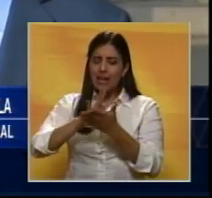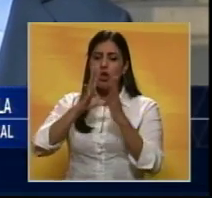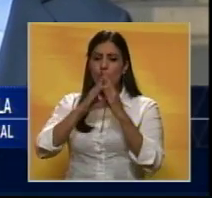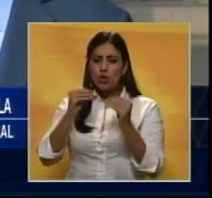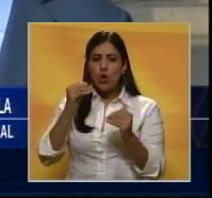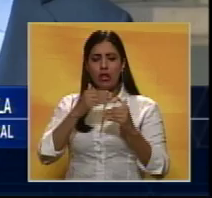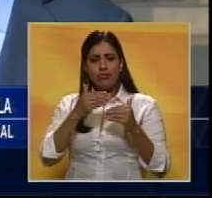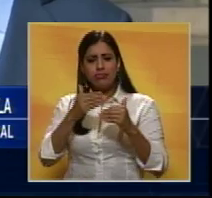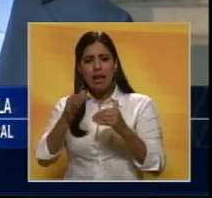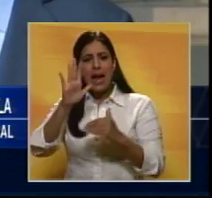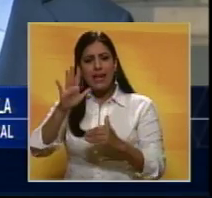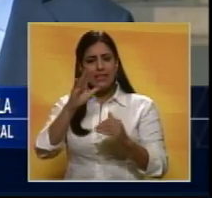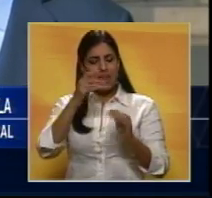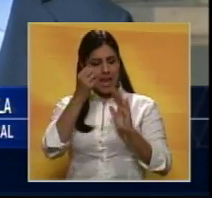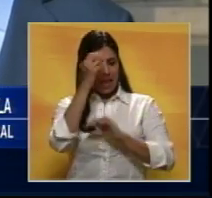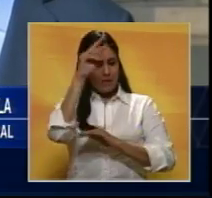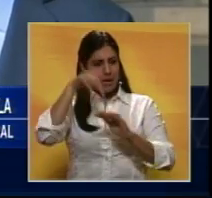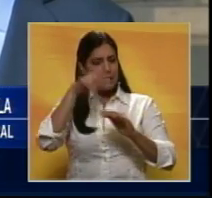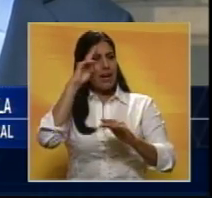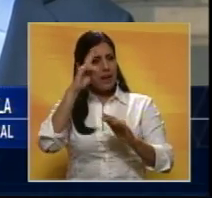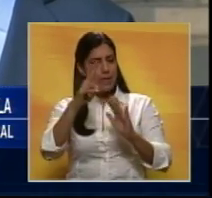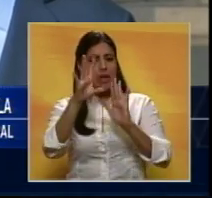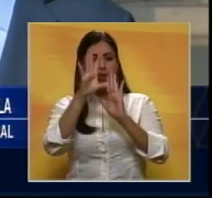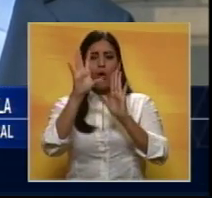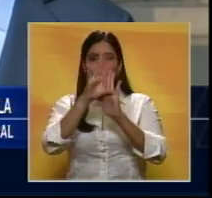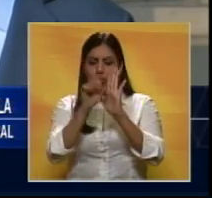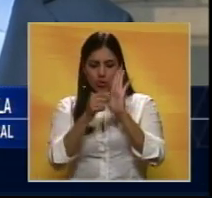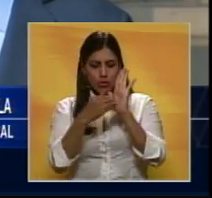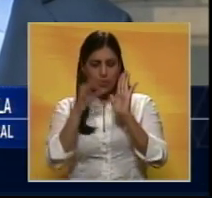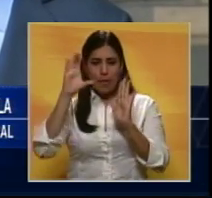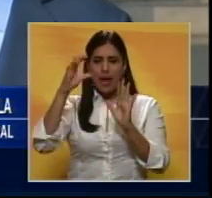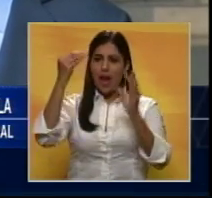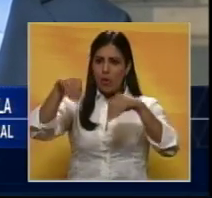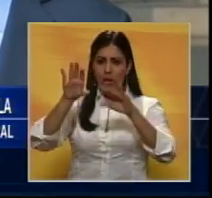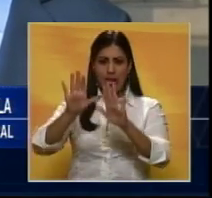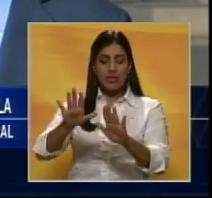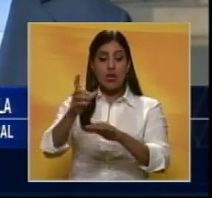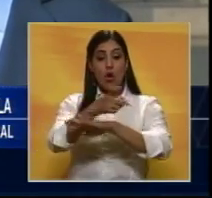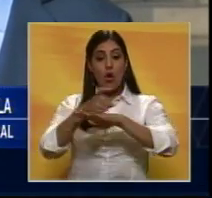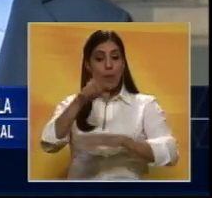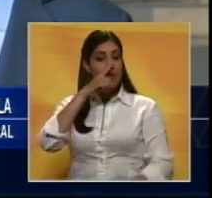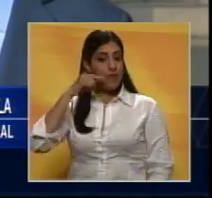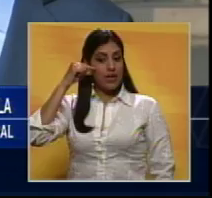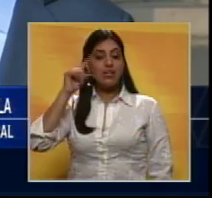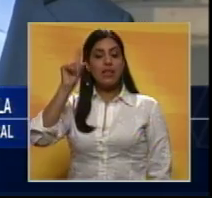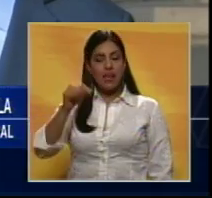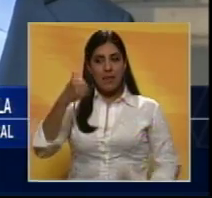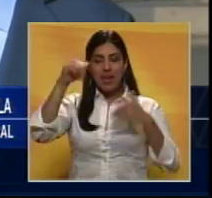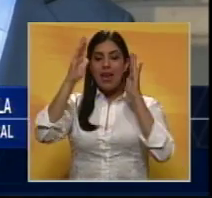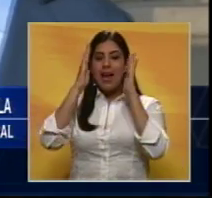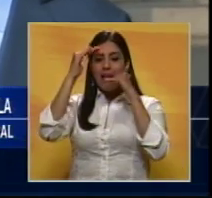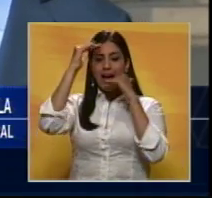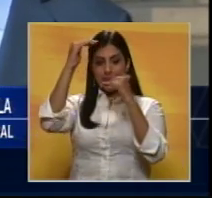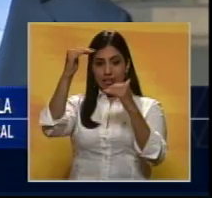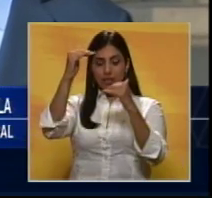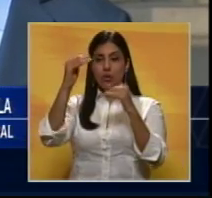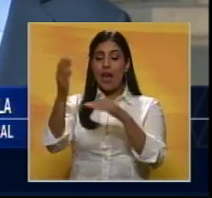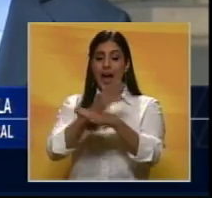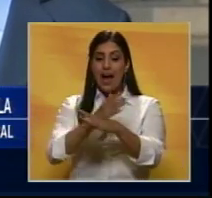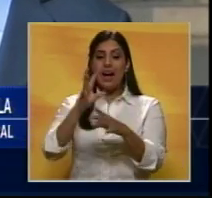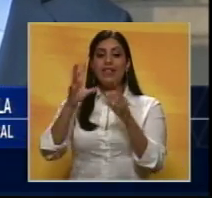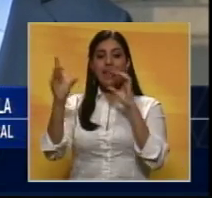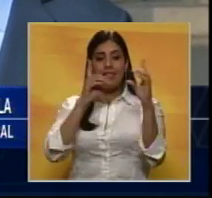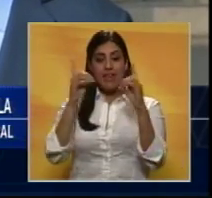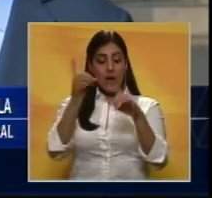todas las prerrogativas de la Asamblea Nacional acordadas por la Constitución del país. El gobierno francés también abogó por la renovación cuanto antes